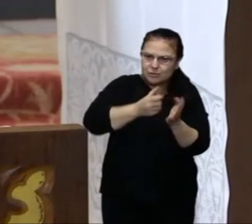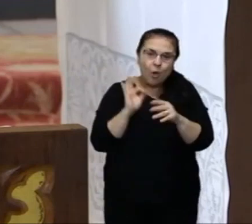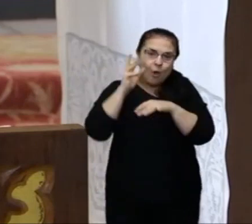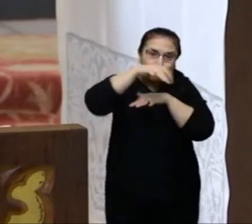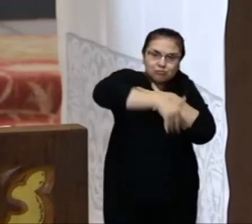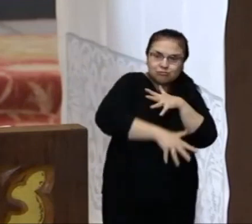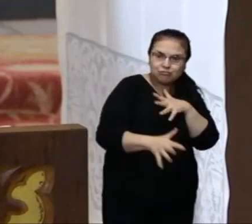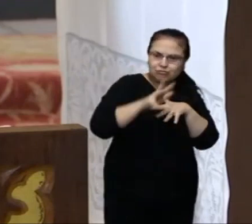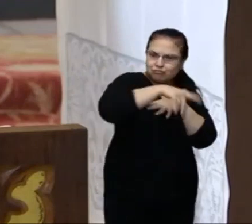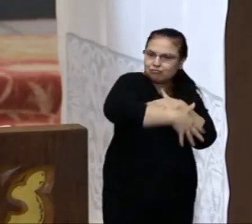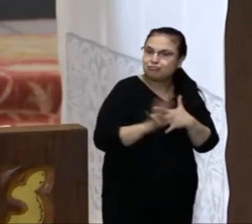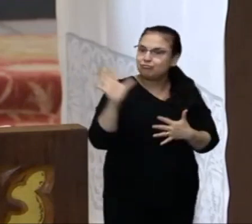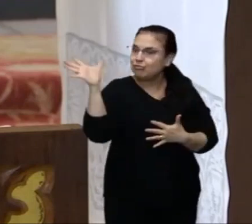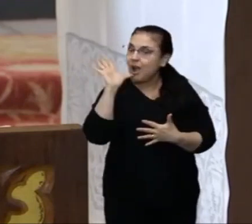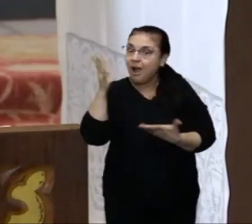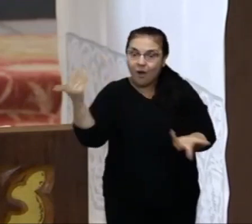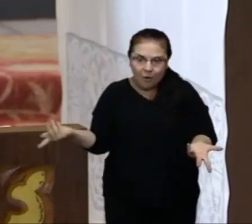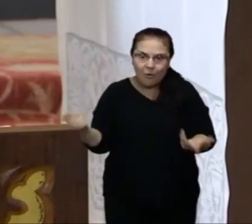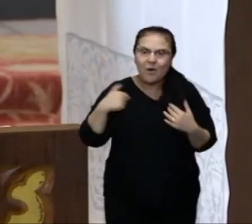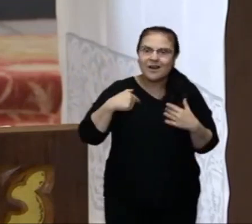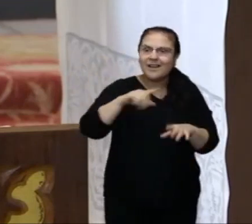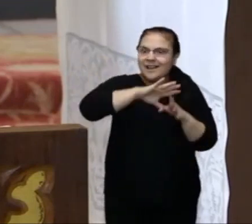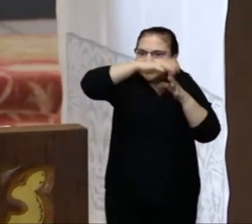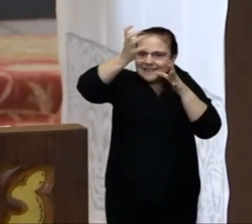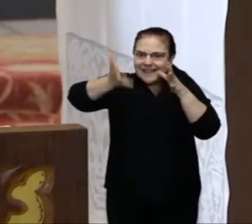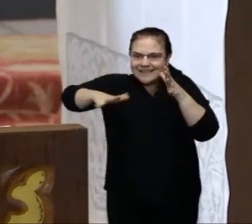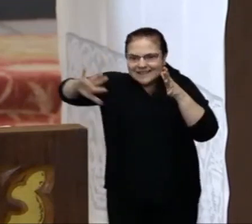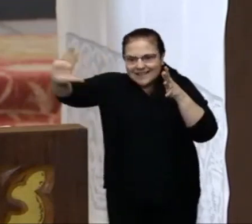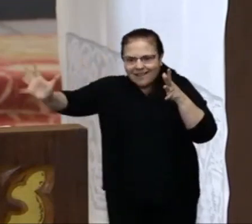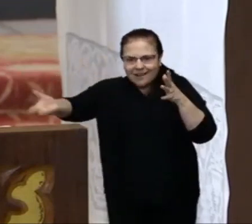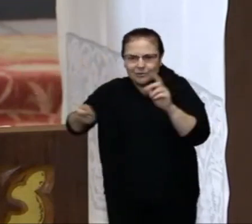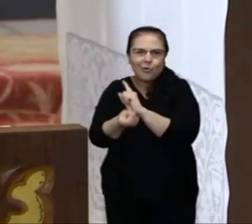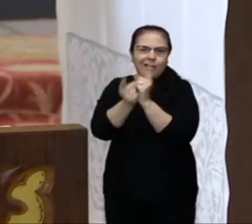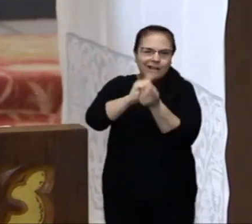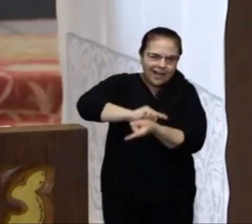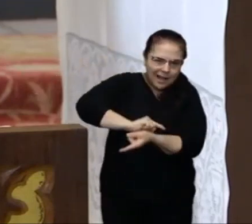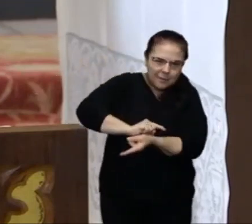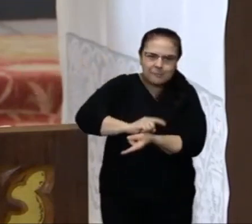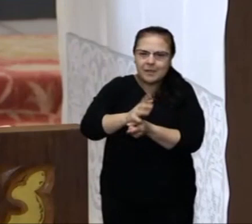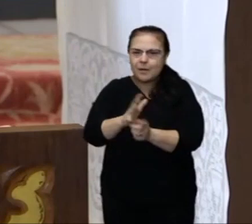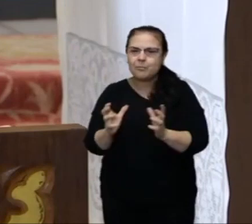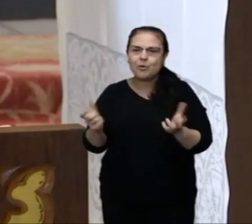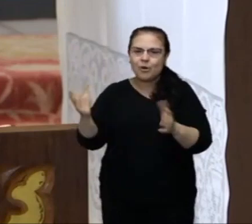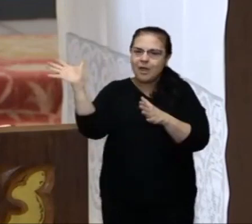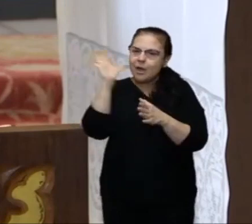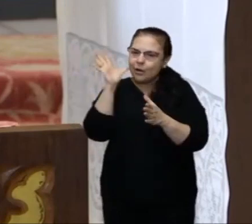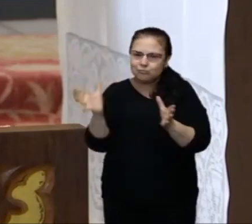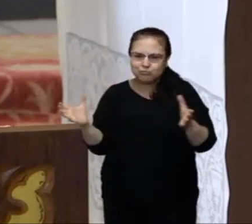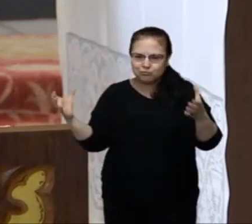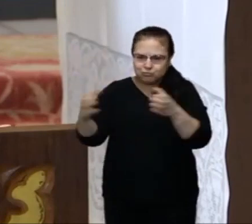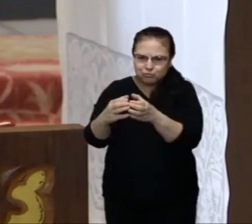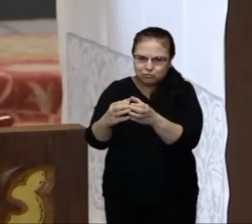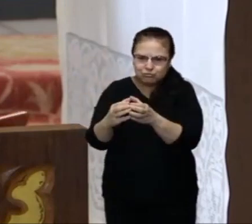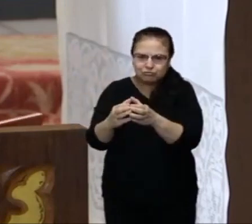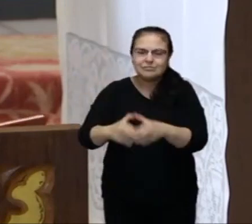manantiales. Transformaré el desierto en marisma y el yermo en fuentes de